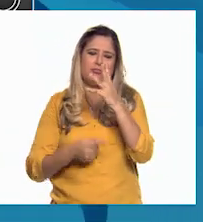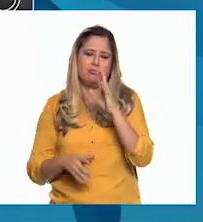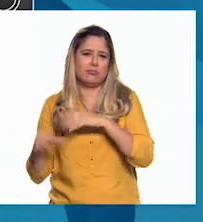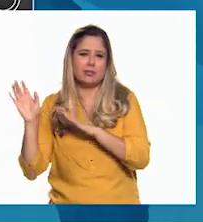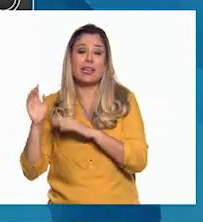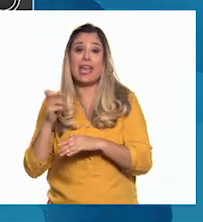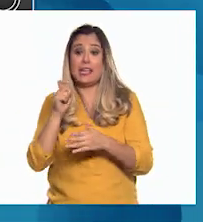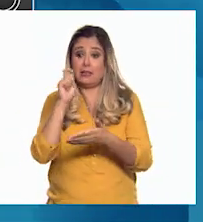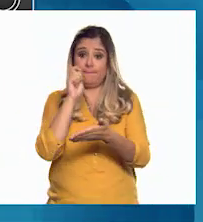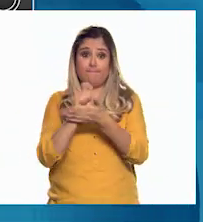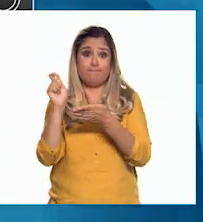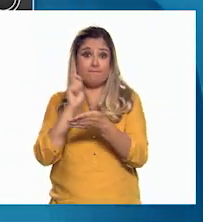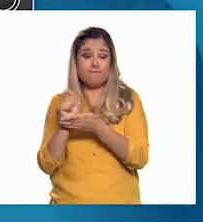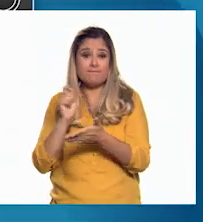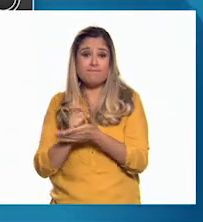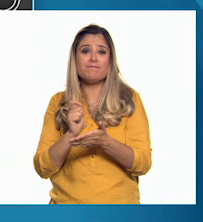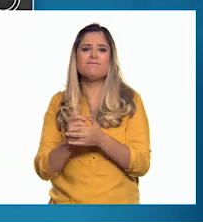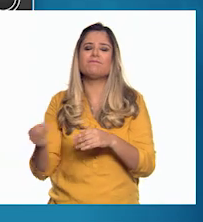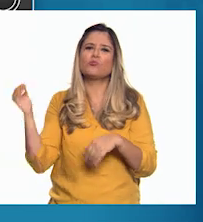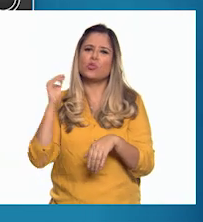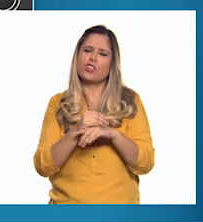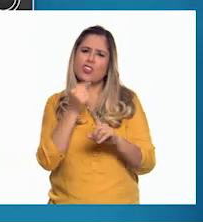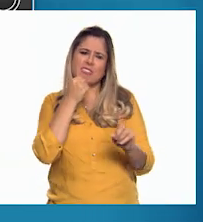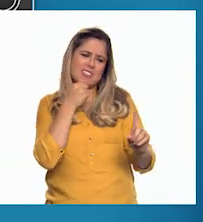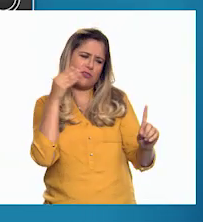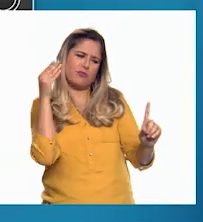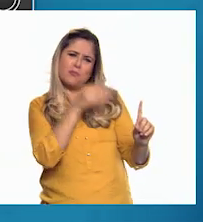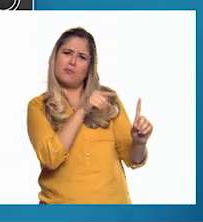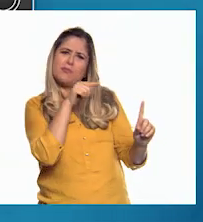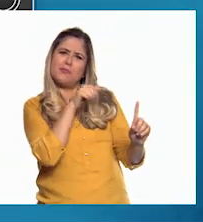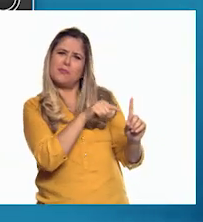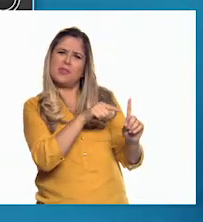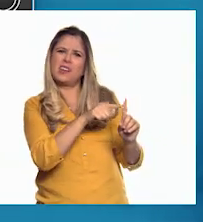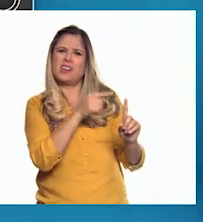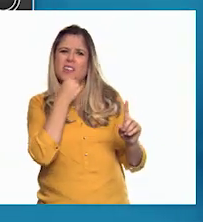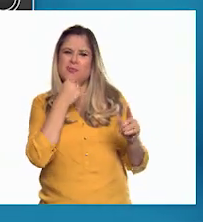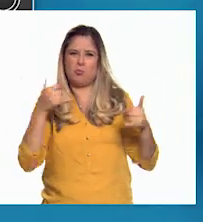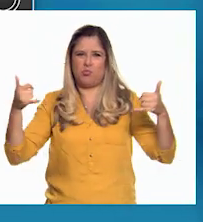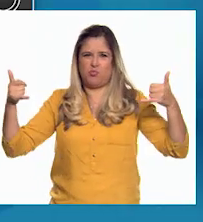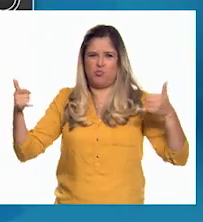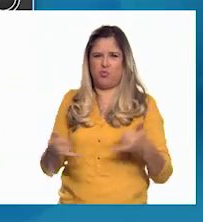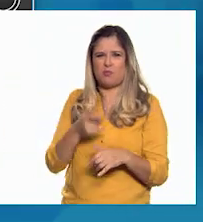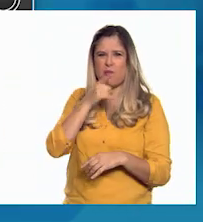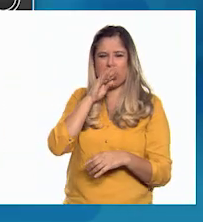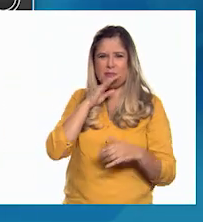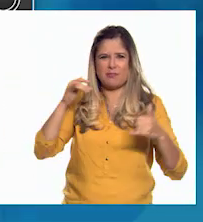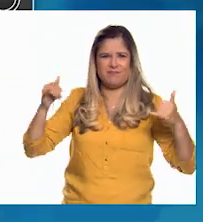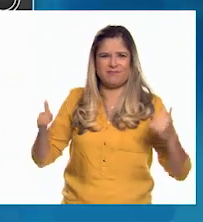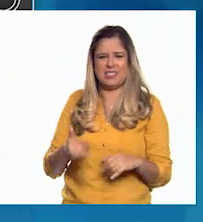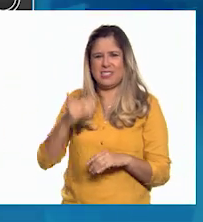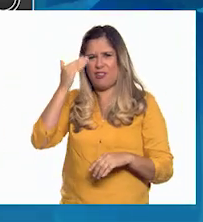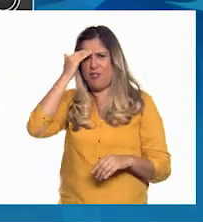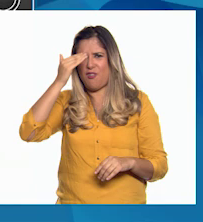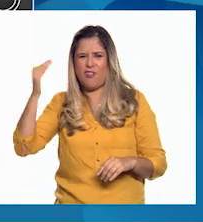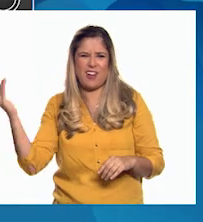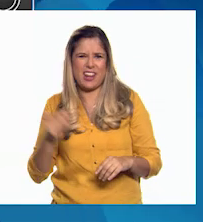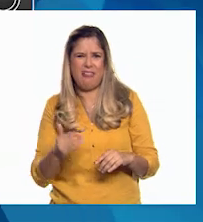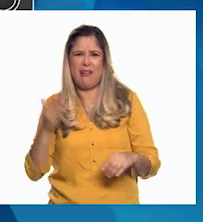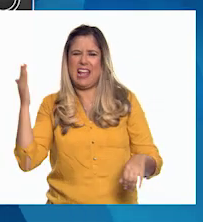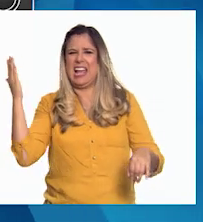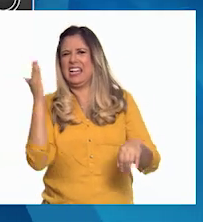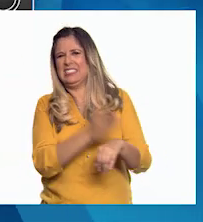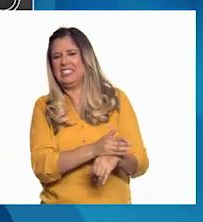escritor ponía casos así, aquel niño que de pronto desobedeció a sus padres, contaba historias terribles, ¿no? Les pasaba lo peor,